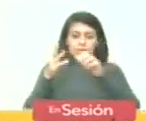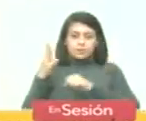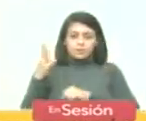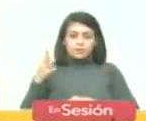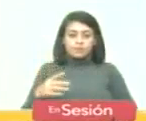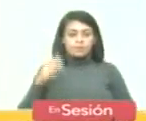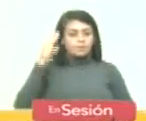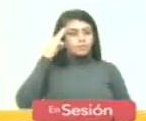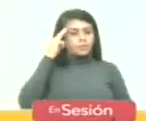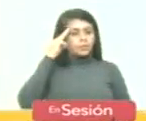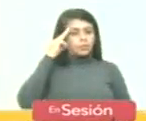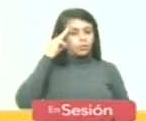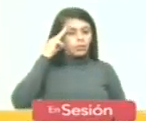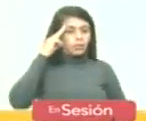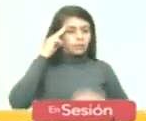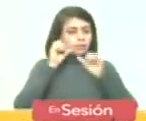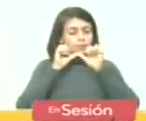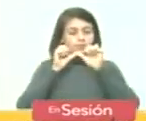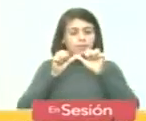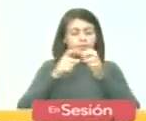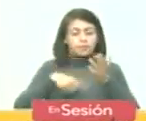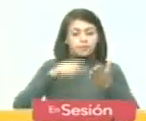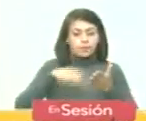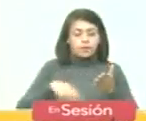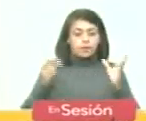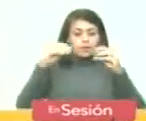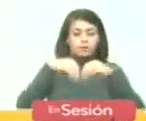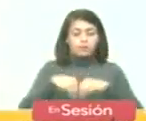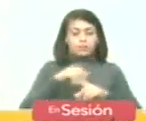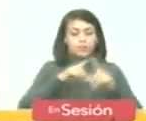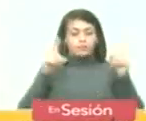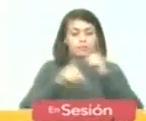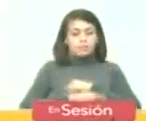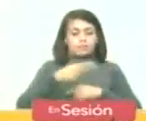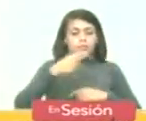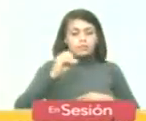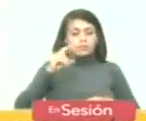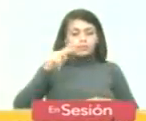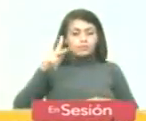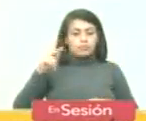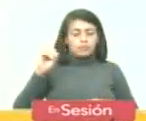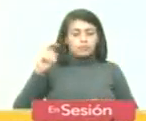memoria, firma Deng Xiaoping el Tratado de Evolución de Hong Kong con Margaret Thatcher,